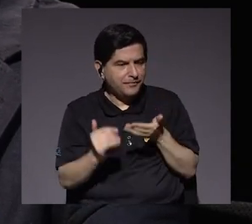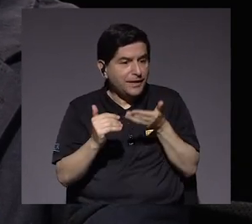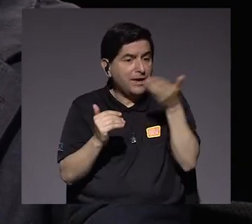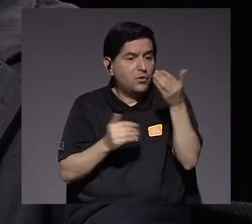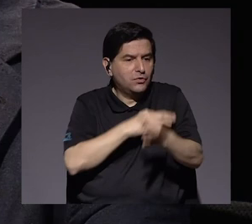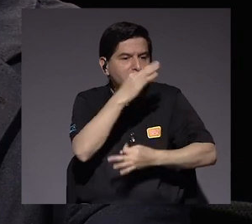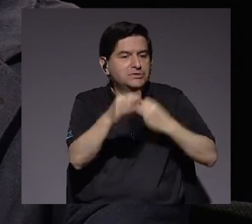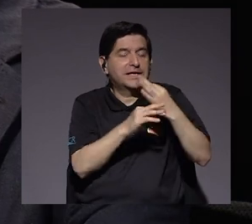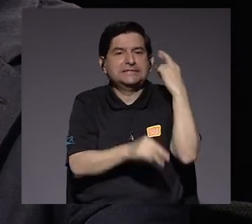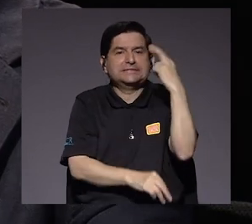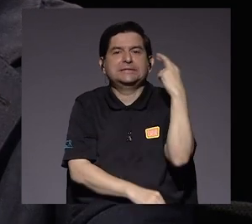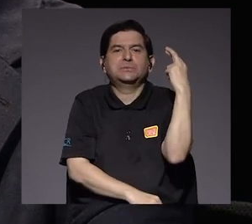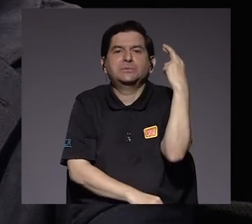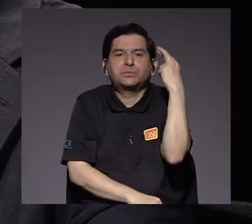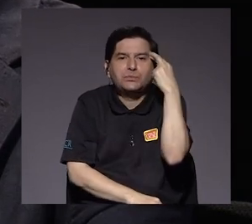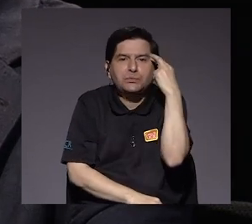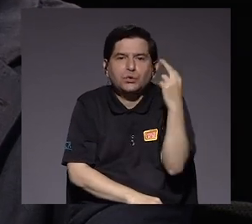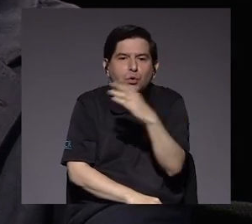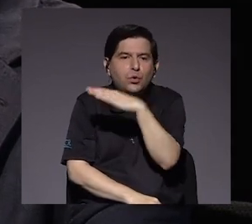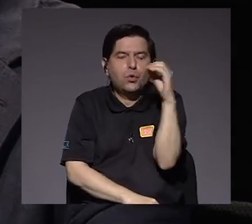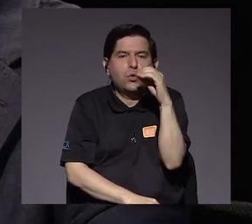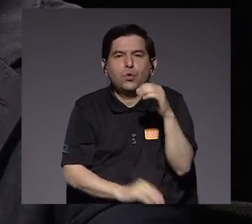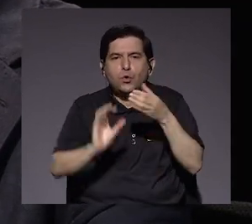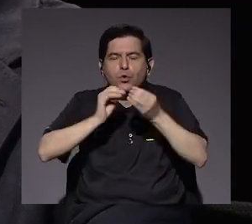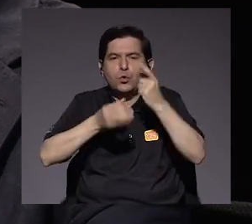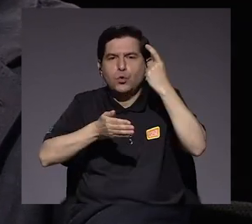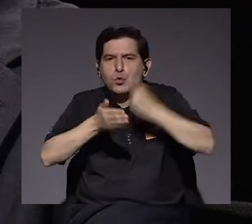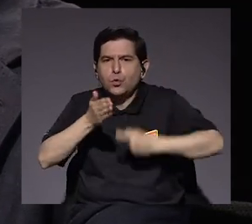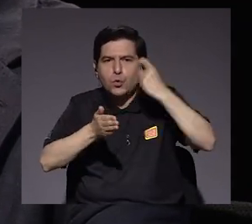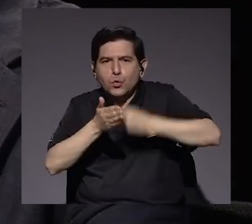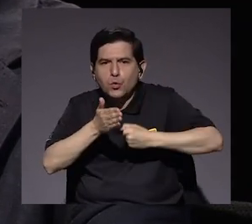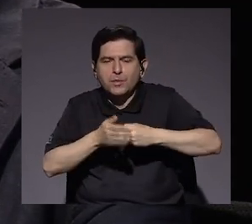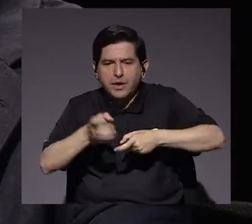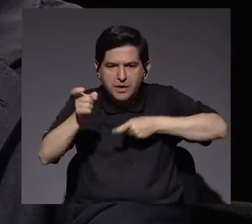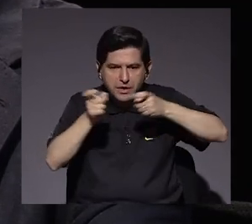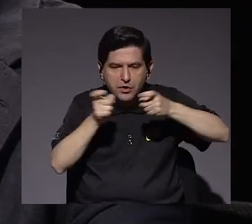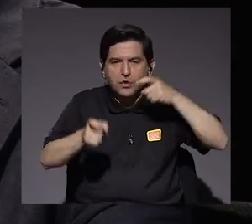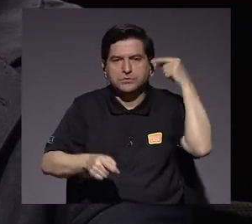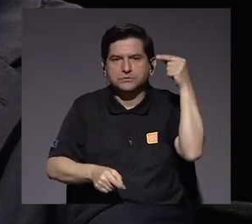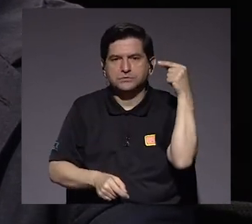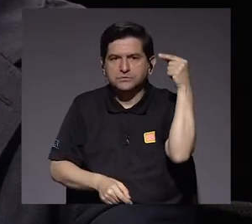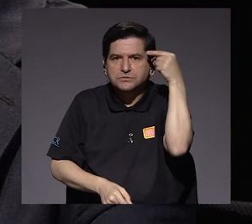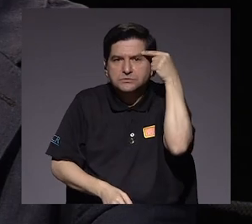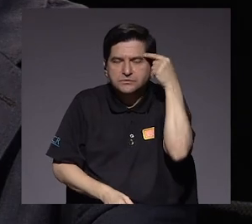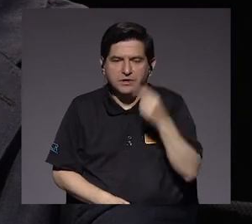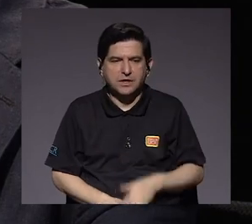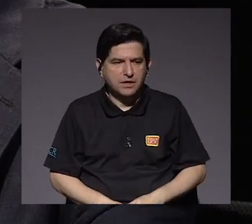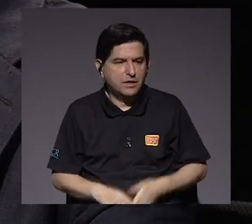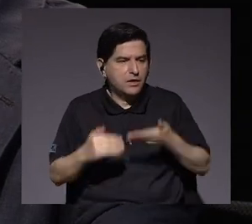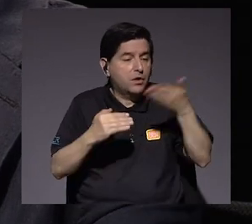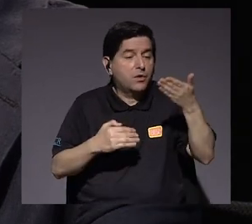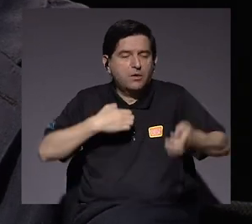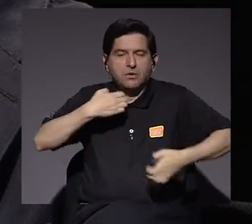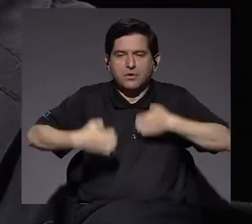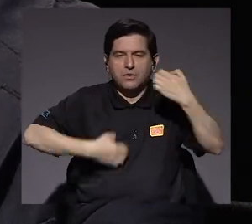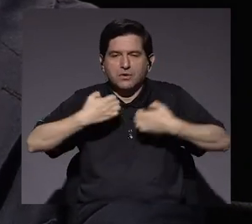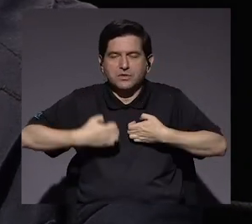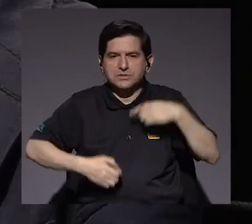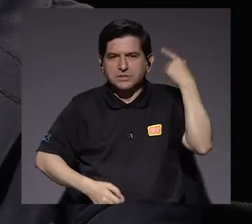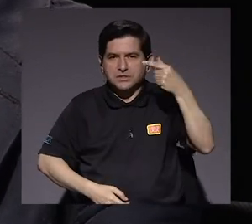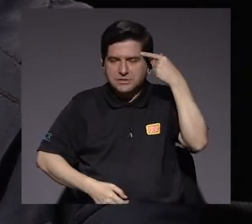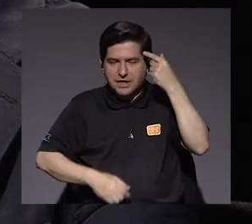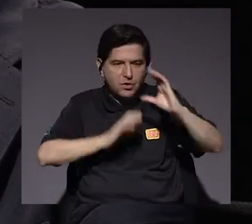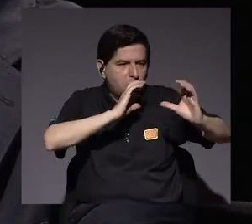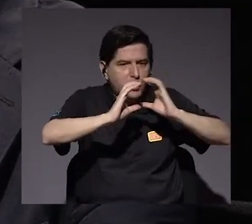de carácter racional o datos duros se manejan desde el punto de vista de gobierno, cuáles son los elementos emotivos que el gobierno está